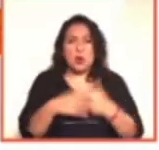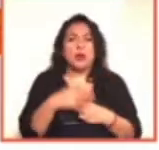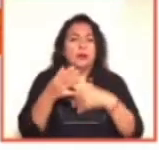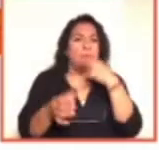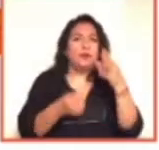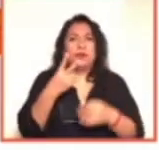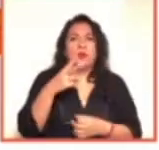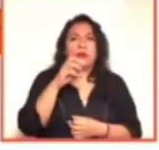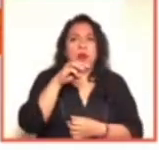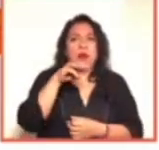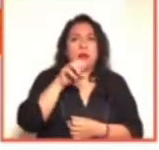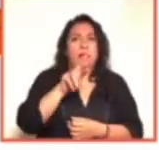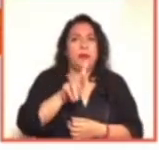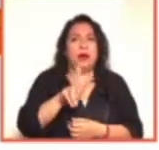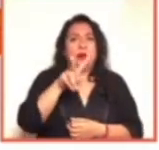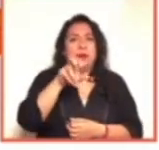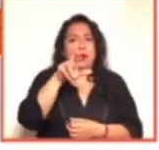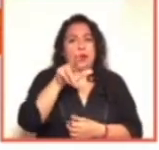Omar Vera.